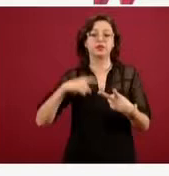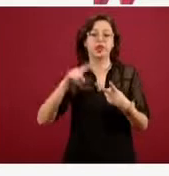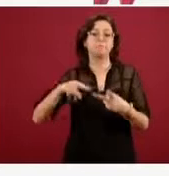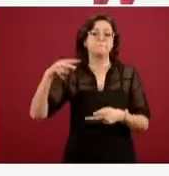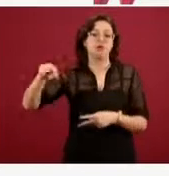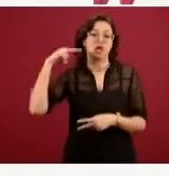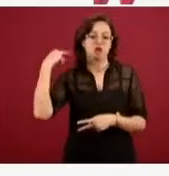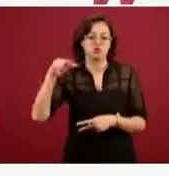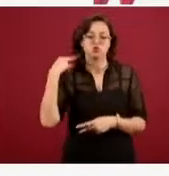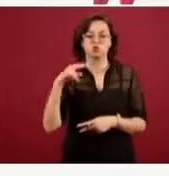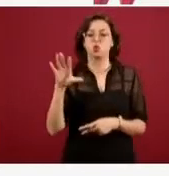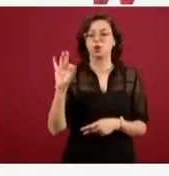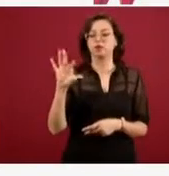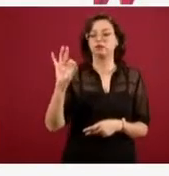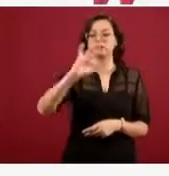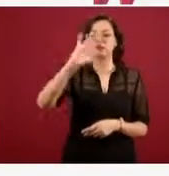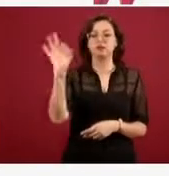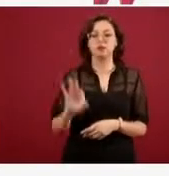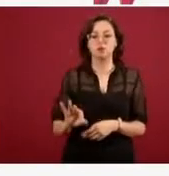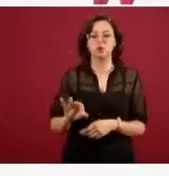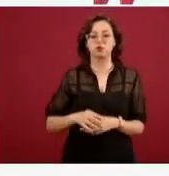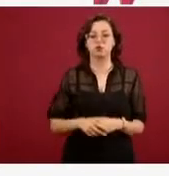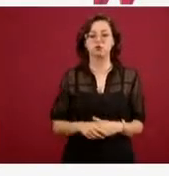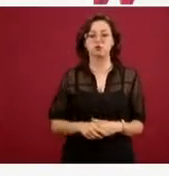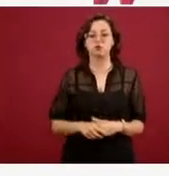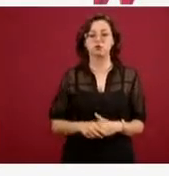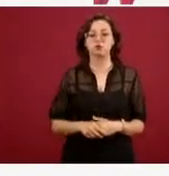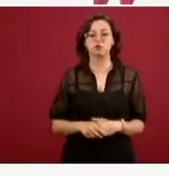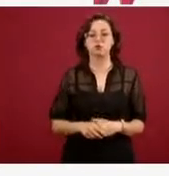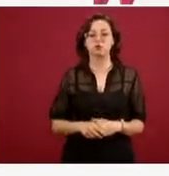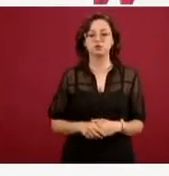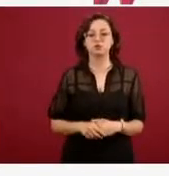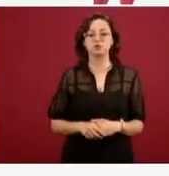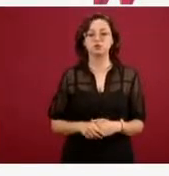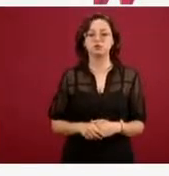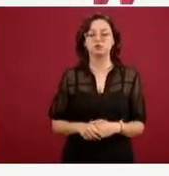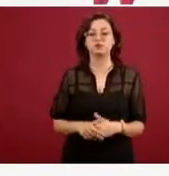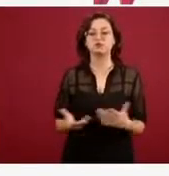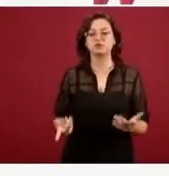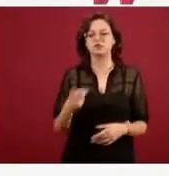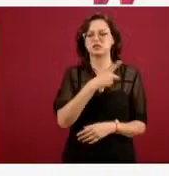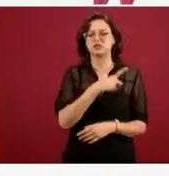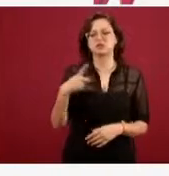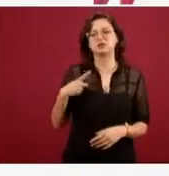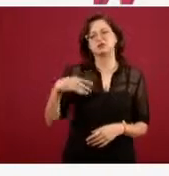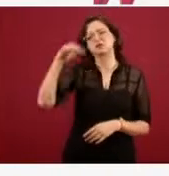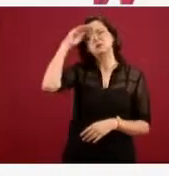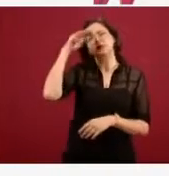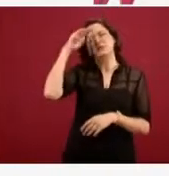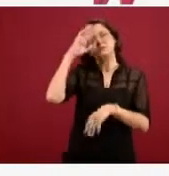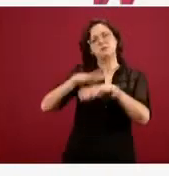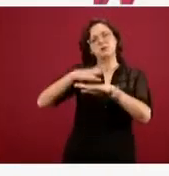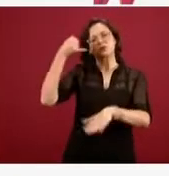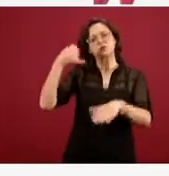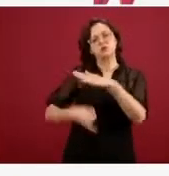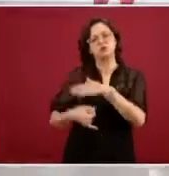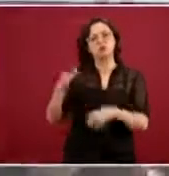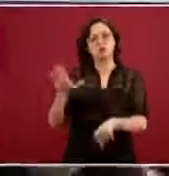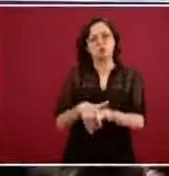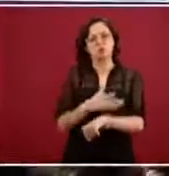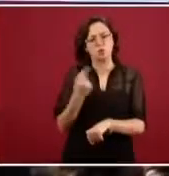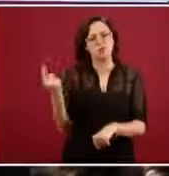del 40%. Esto me parece que hay que analizarlo a más profundidad,